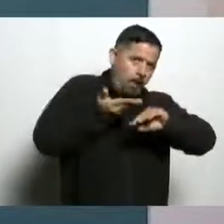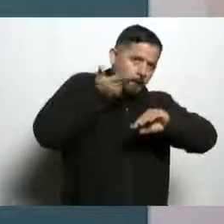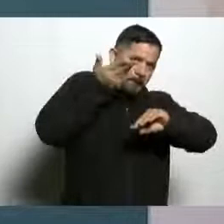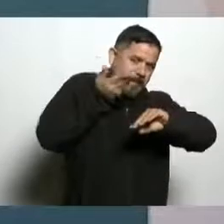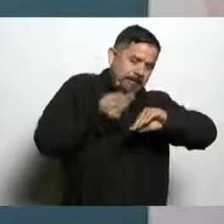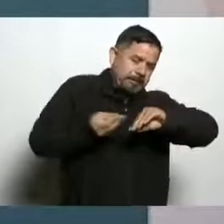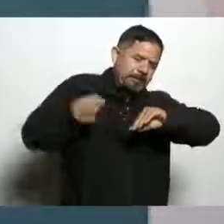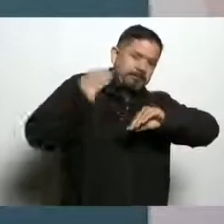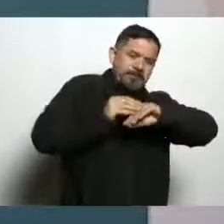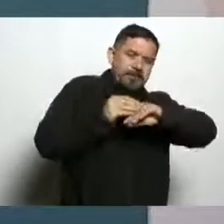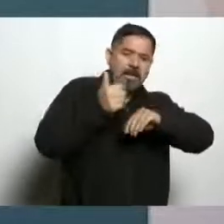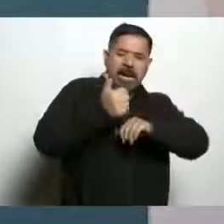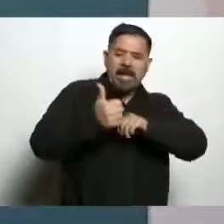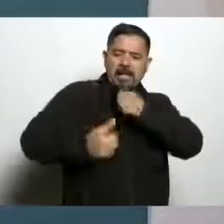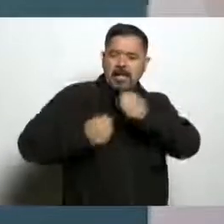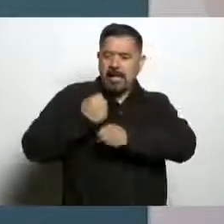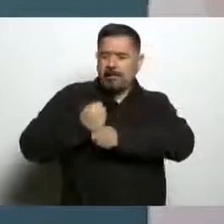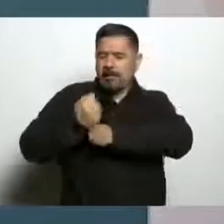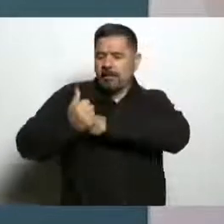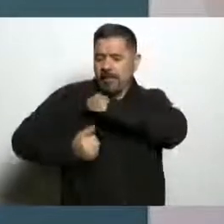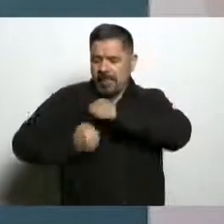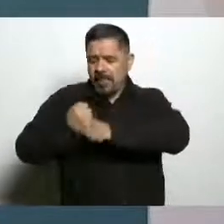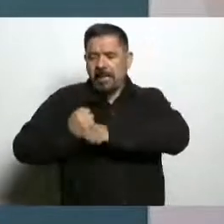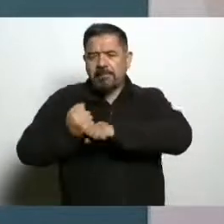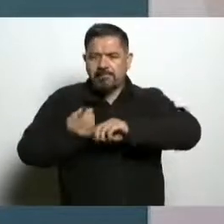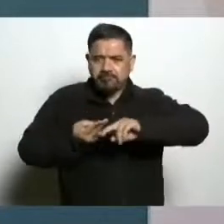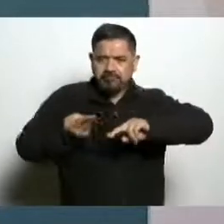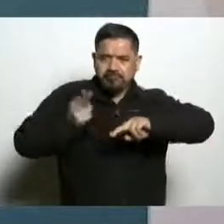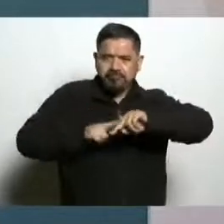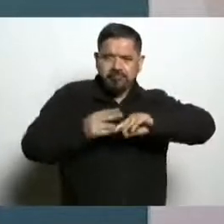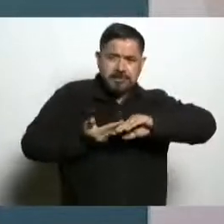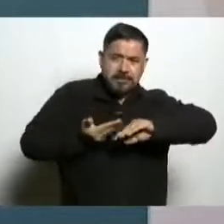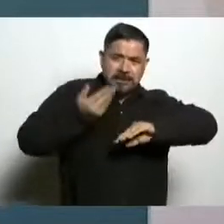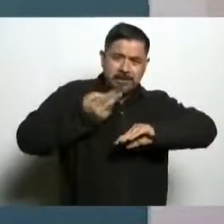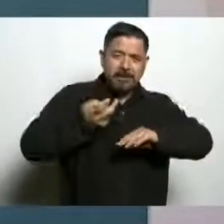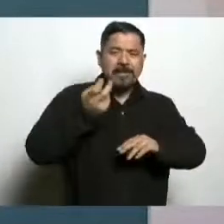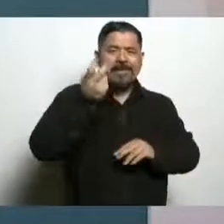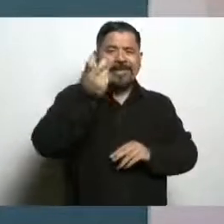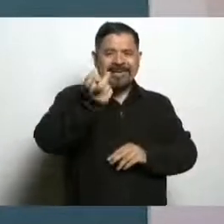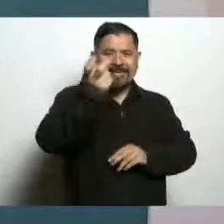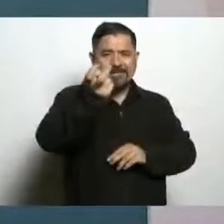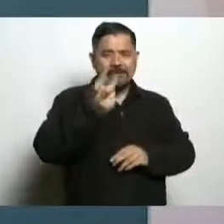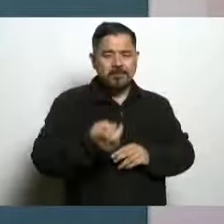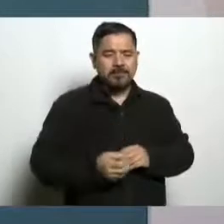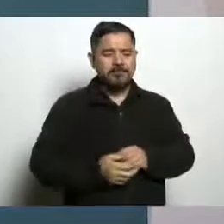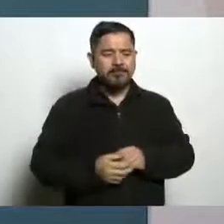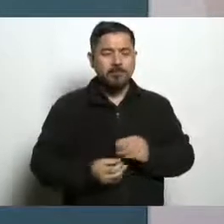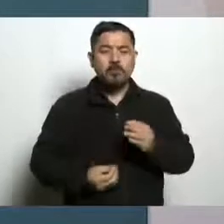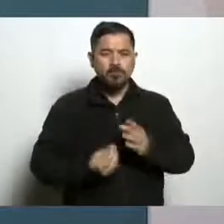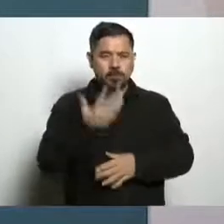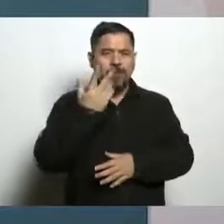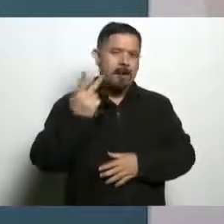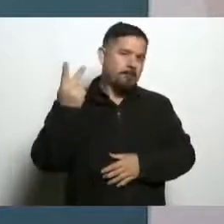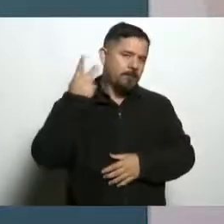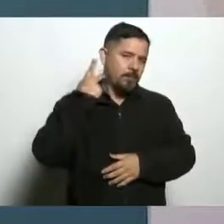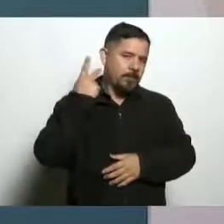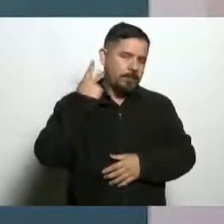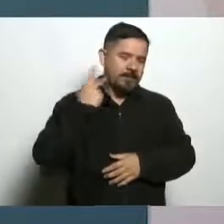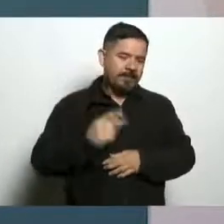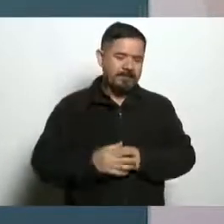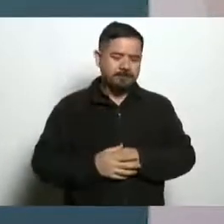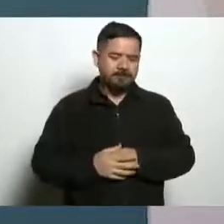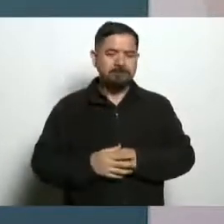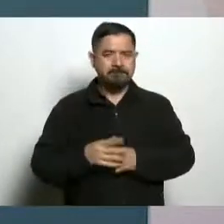aumentar año con año el salario mínimo, es parte de la nueva política